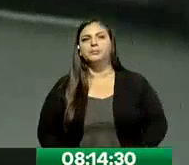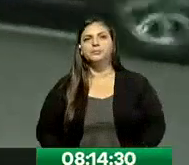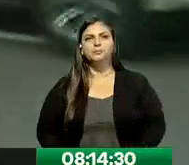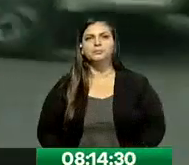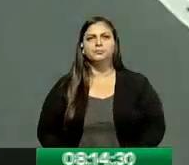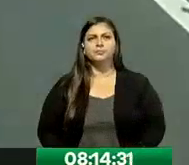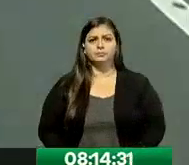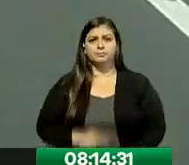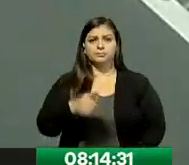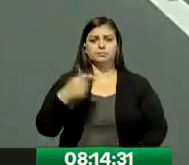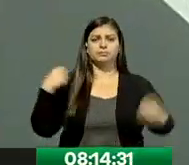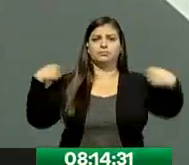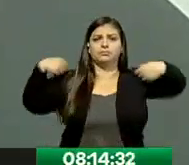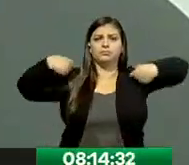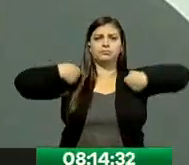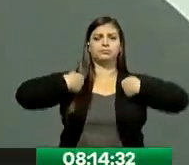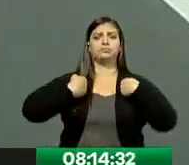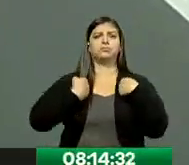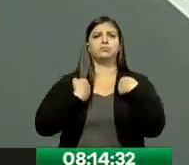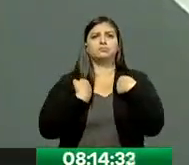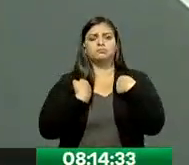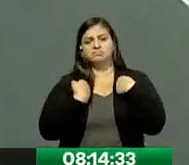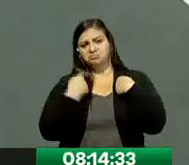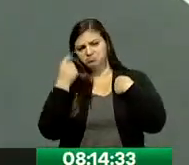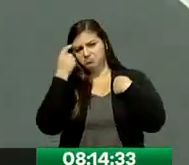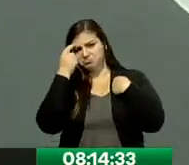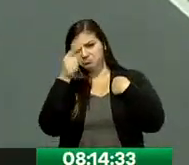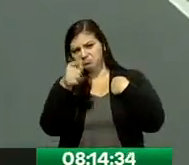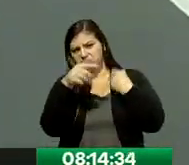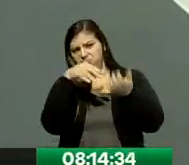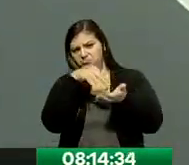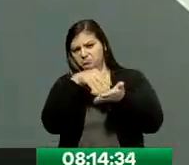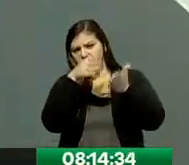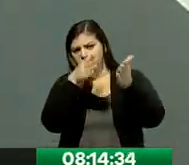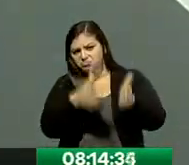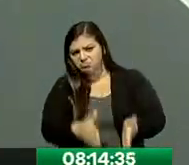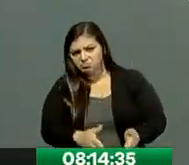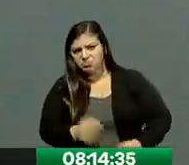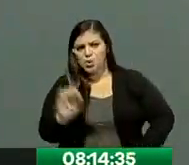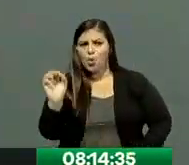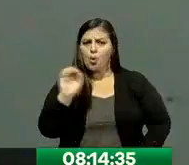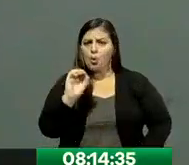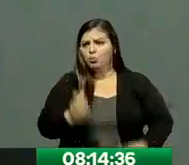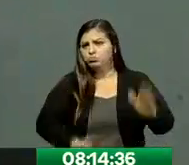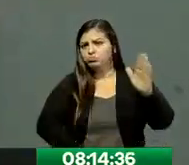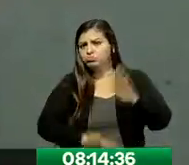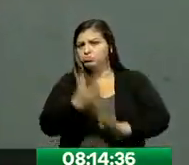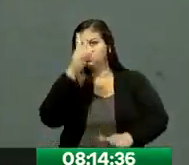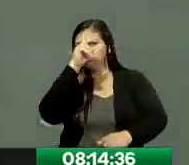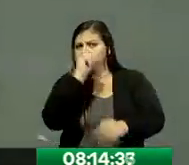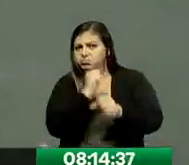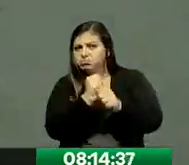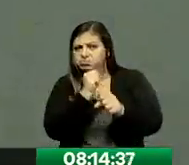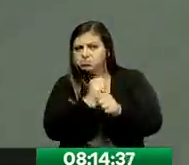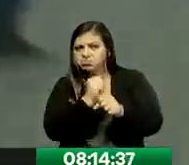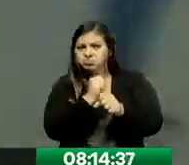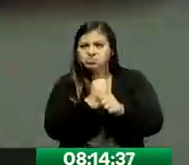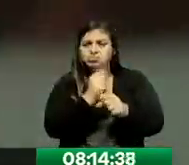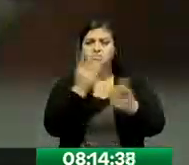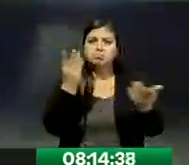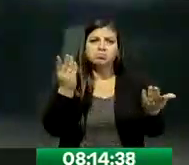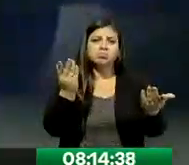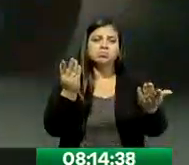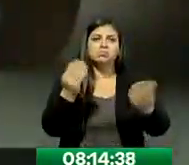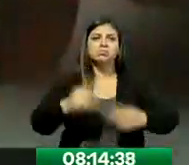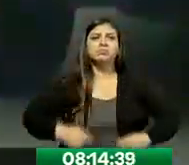Portaba una maleta. Aparentaba ser un estudiante o también puede ser el trabajador de alguna empresa y